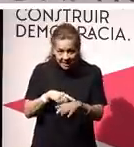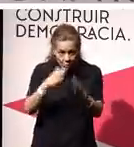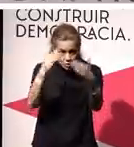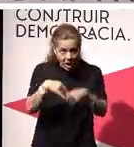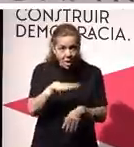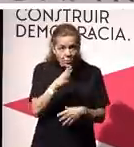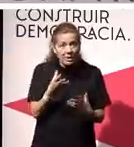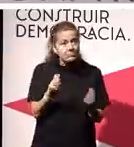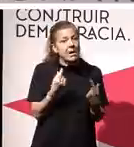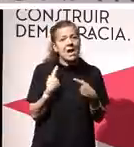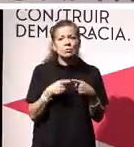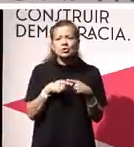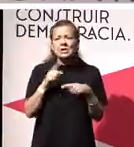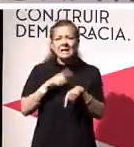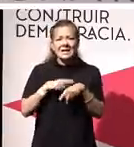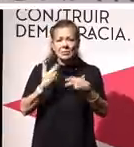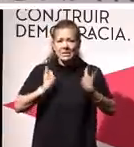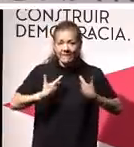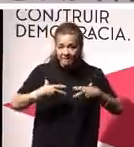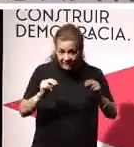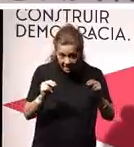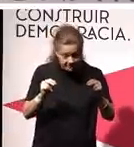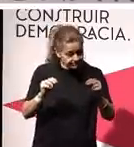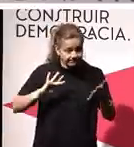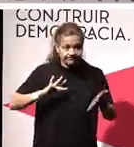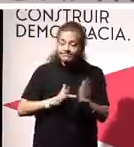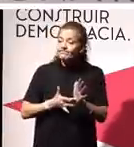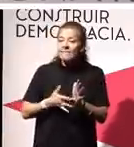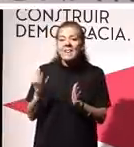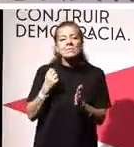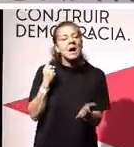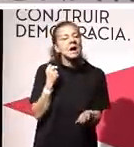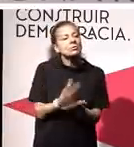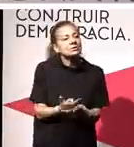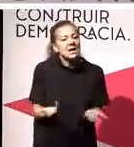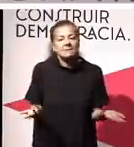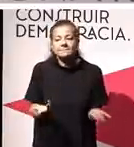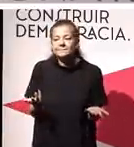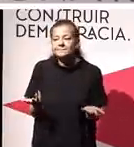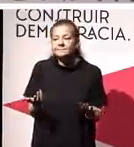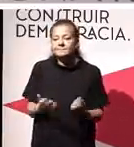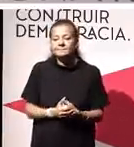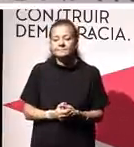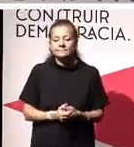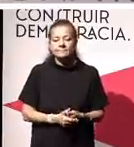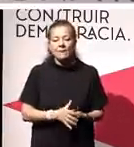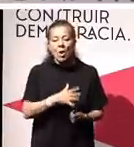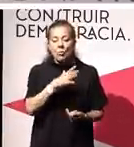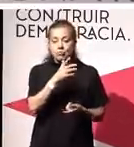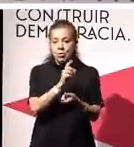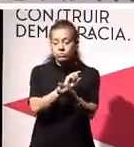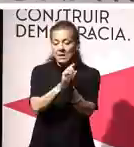para muchas cosas el tiempo se acaba. Vamos a tener que apostar, bueno, pues por un